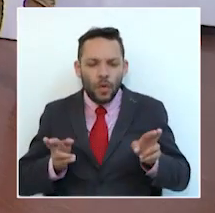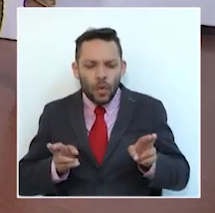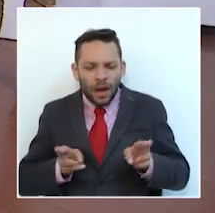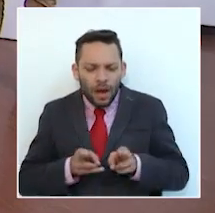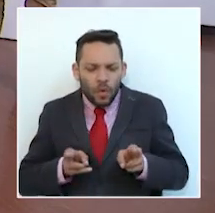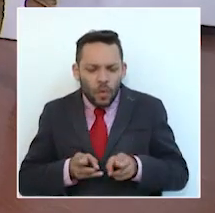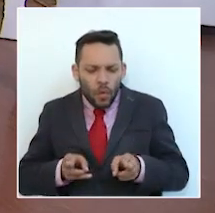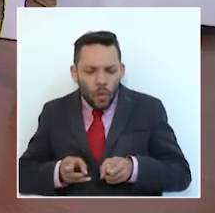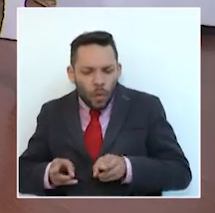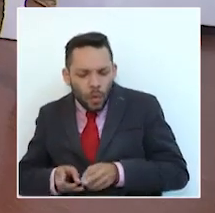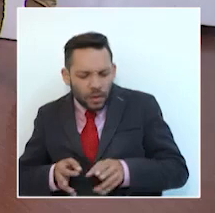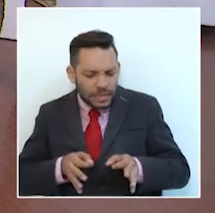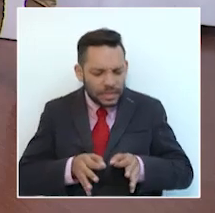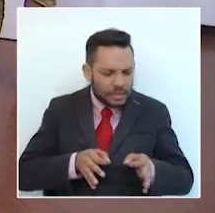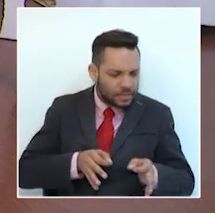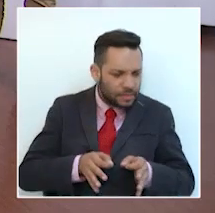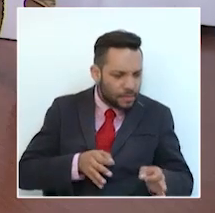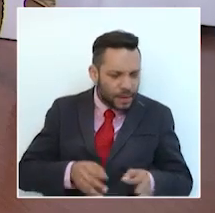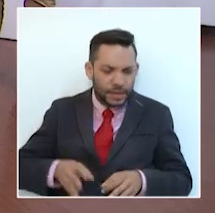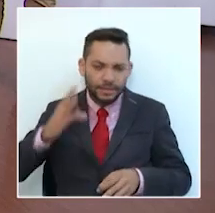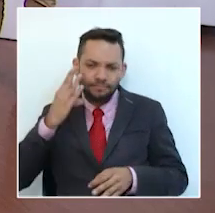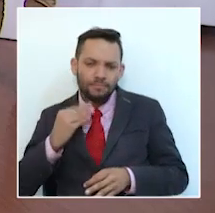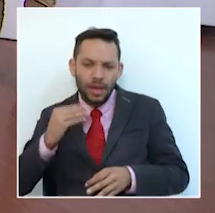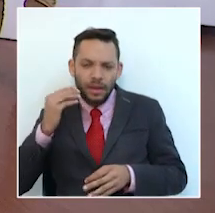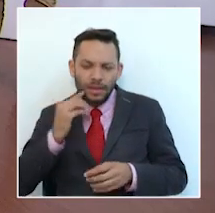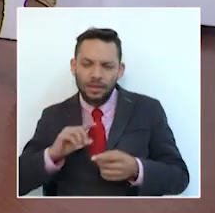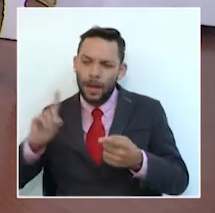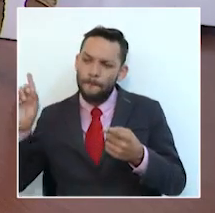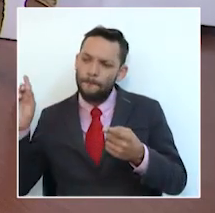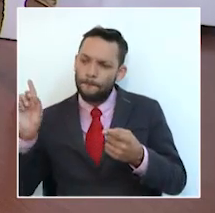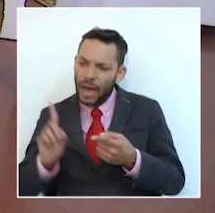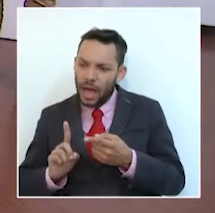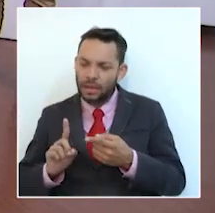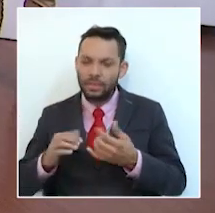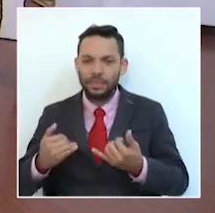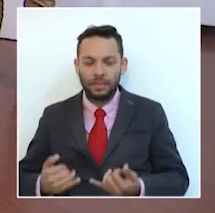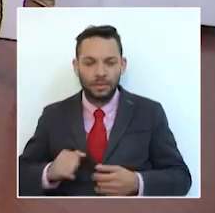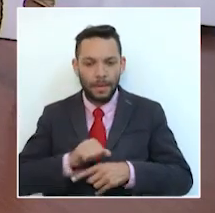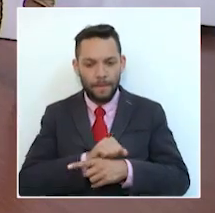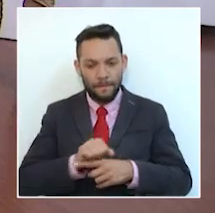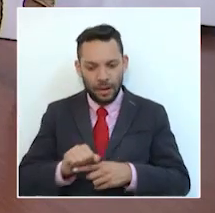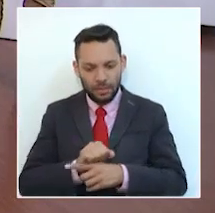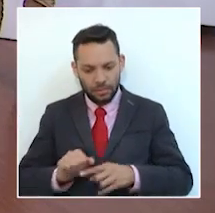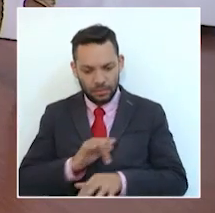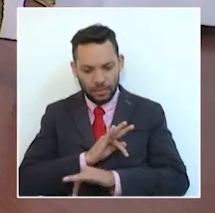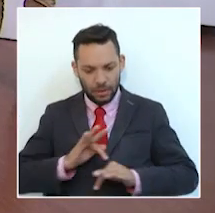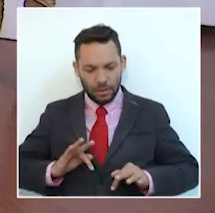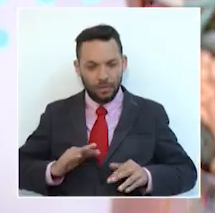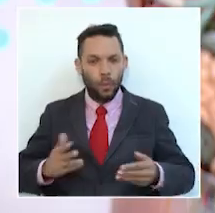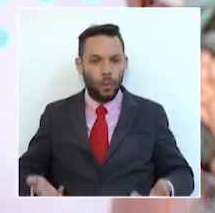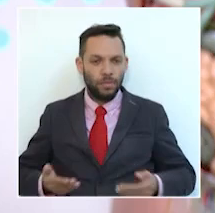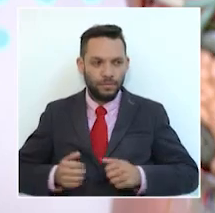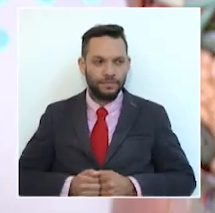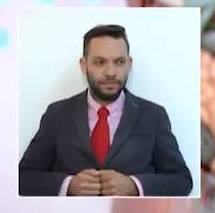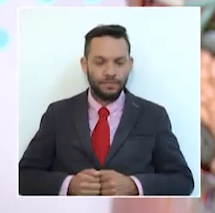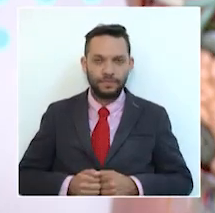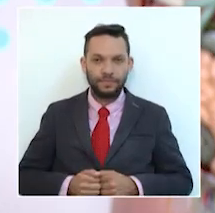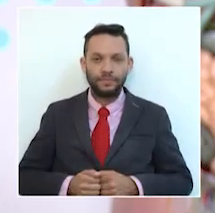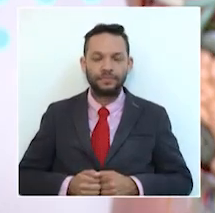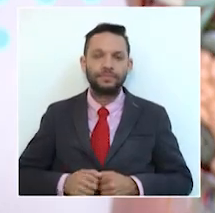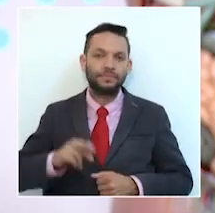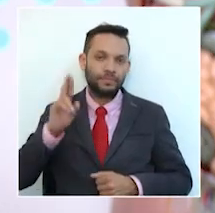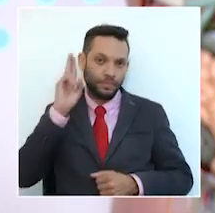televidentes de este tema tan lindo y las experiencias que han tenido para la aplicación de la salud si yo